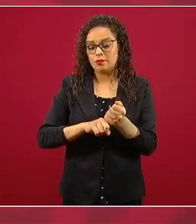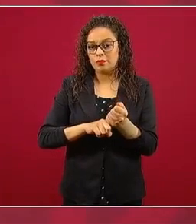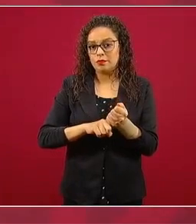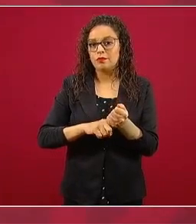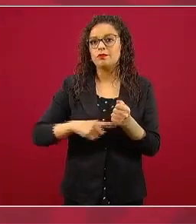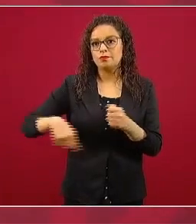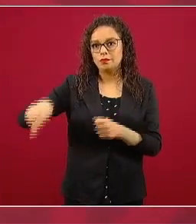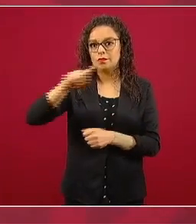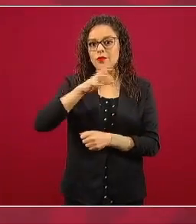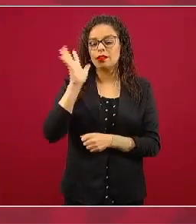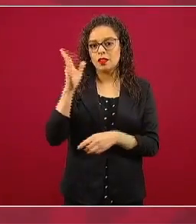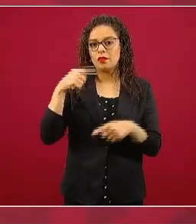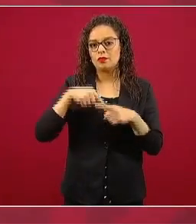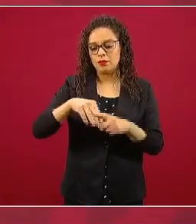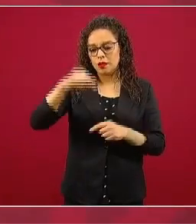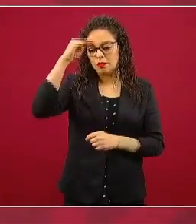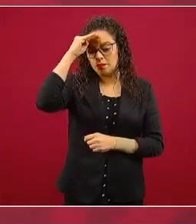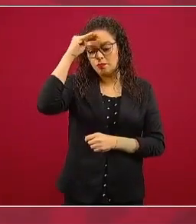conciencia.